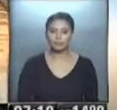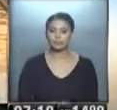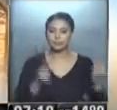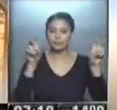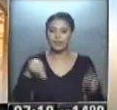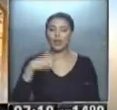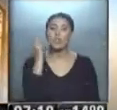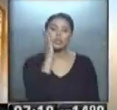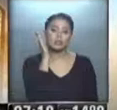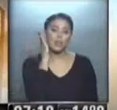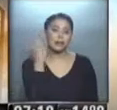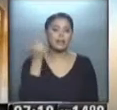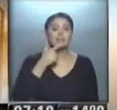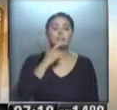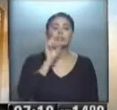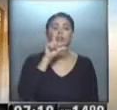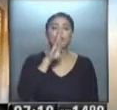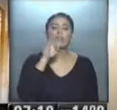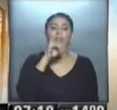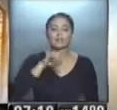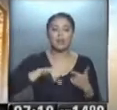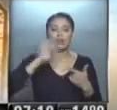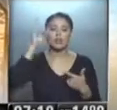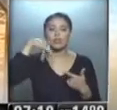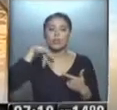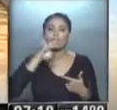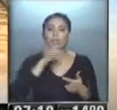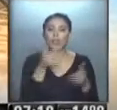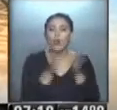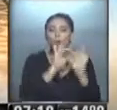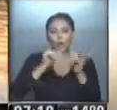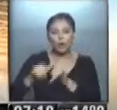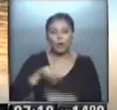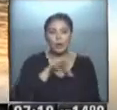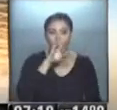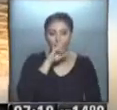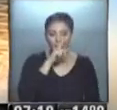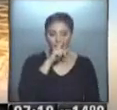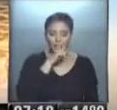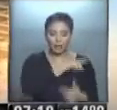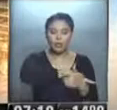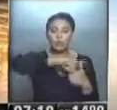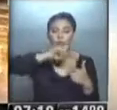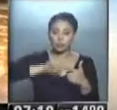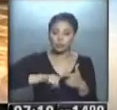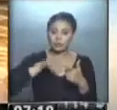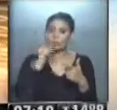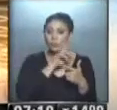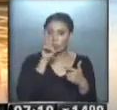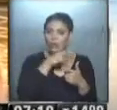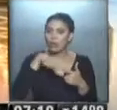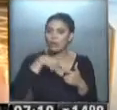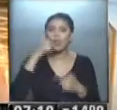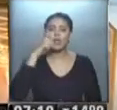A las 2 de la tarde, Storbizer y Donda en un encuentro con jóvenes en La Plata. La candidata a diputada nacional por el Frente Progresista y la legisladora encabezan